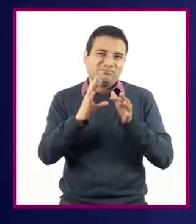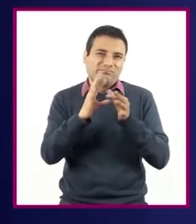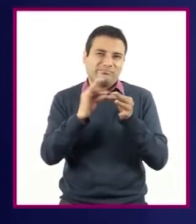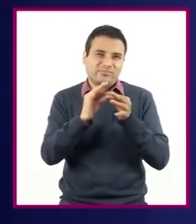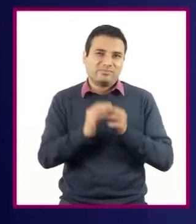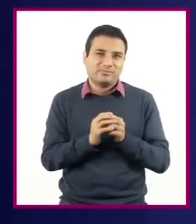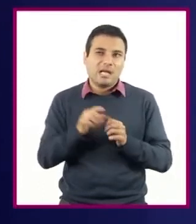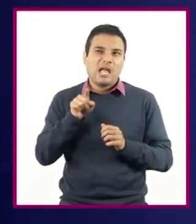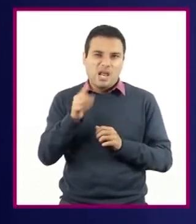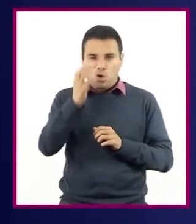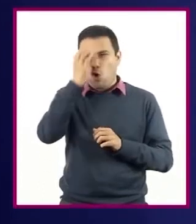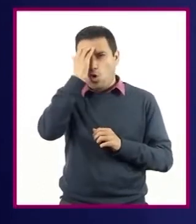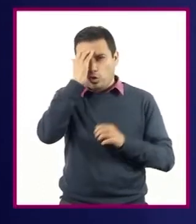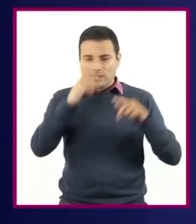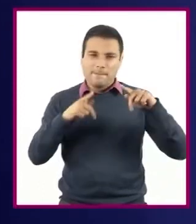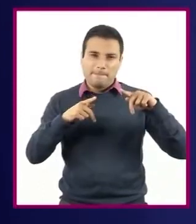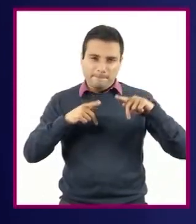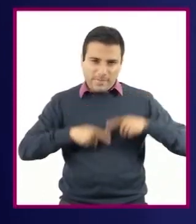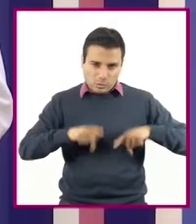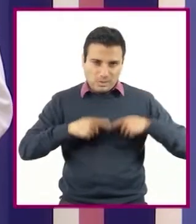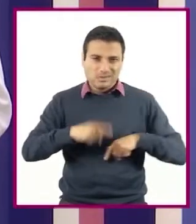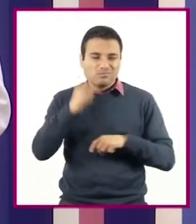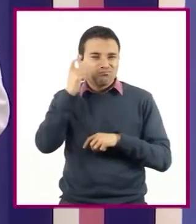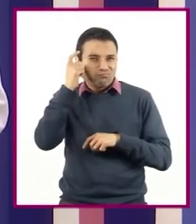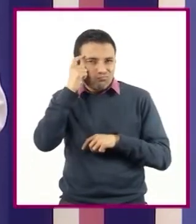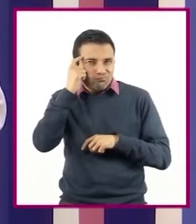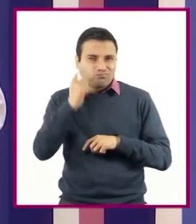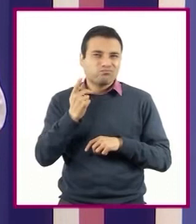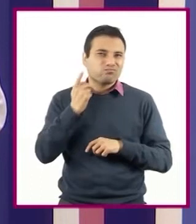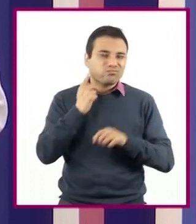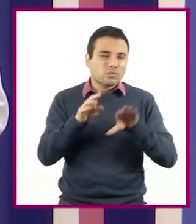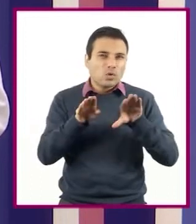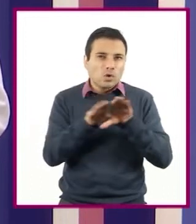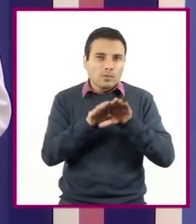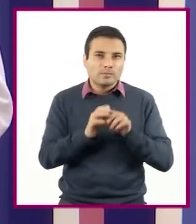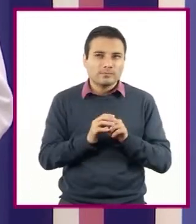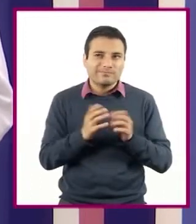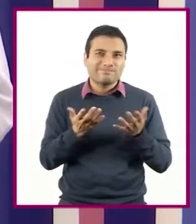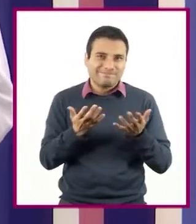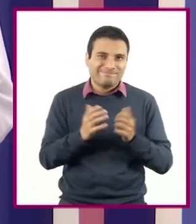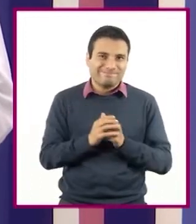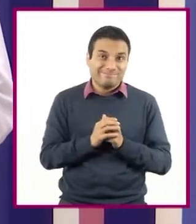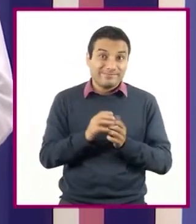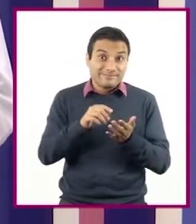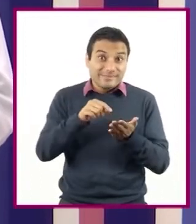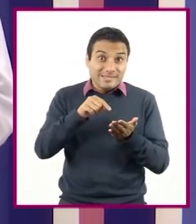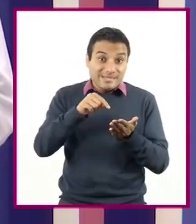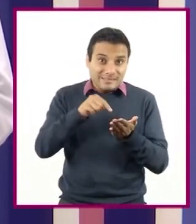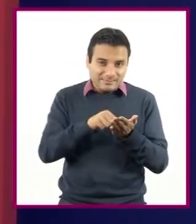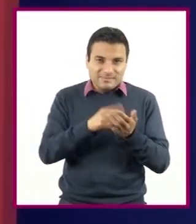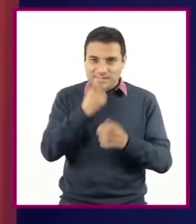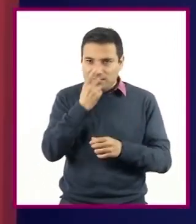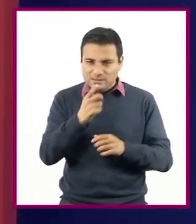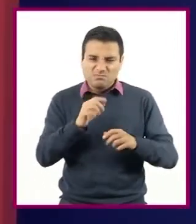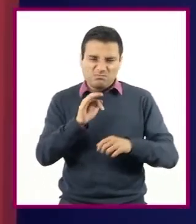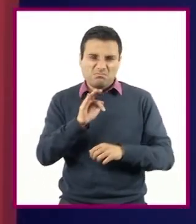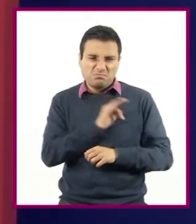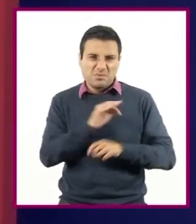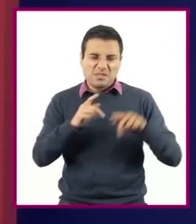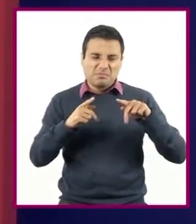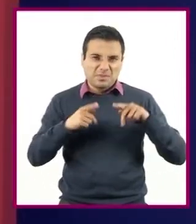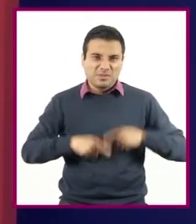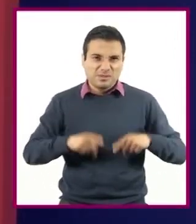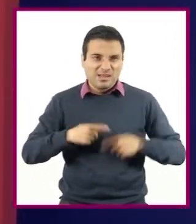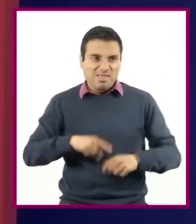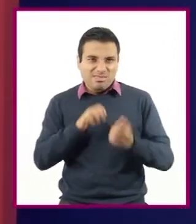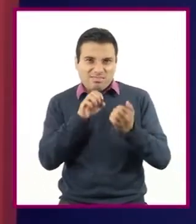y la psique humana. Por haber escrito este texto, su apellido ha dado origen al término maquiavélico, que se utiliza con